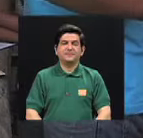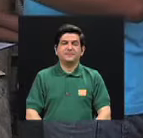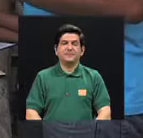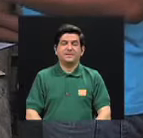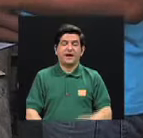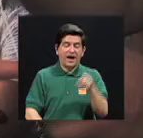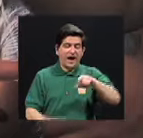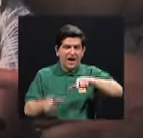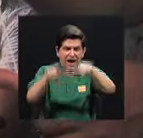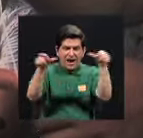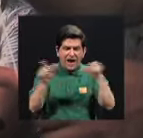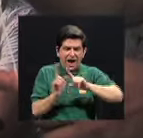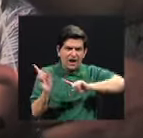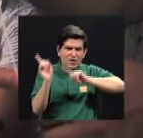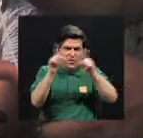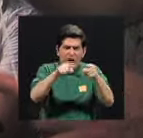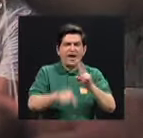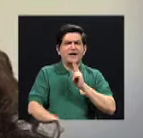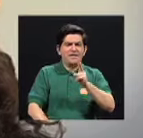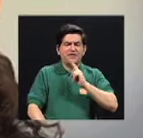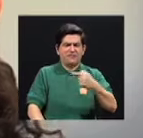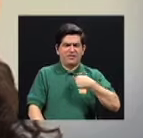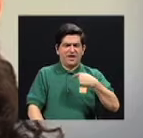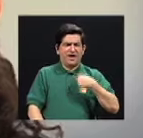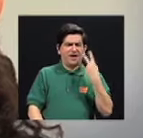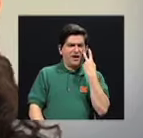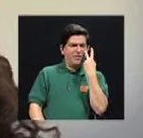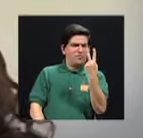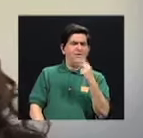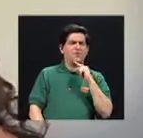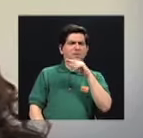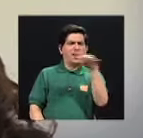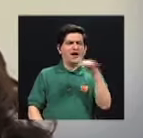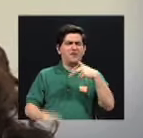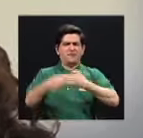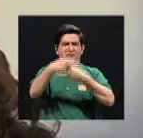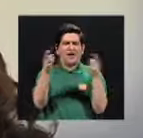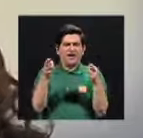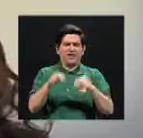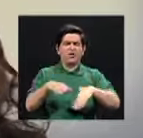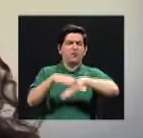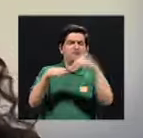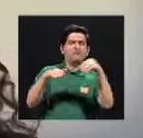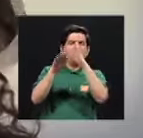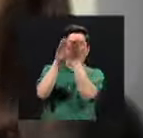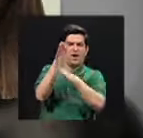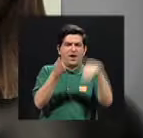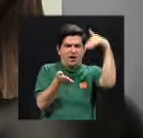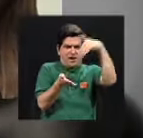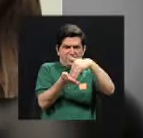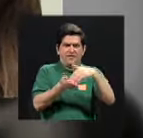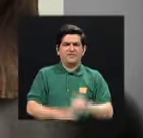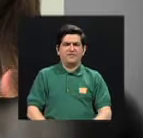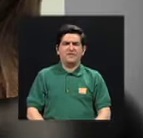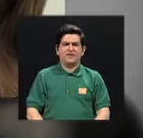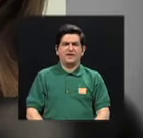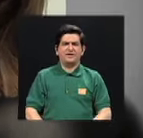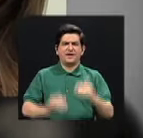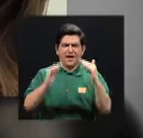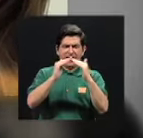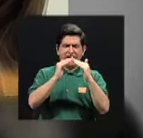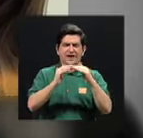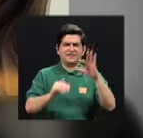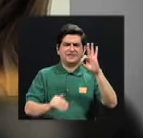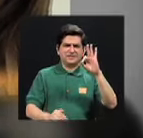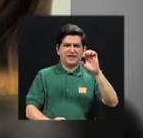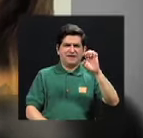Y el llegar y viajar a esas zonas es lo que llega y de verdad lo hace ver a uno cuál es la realidad de esta región fuera del Valle Central. En la casa de Don